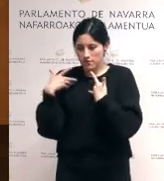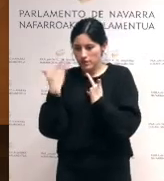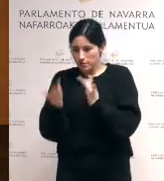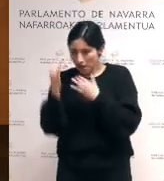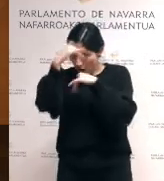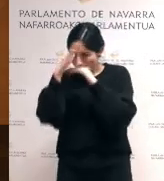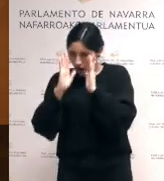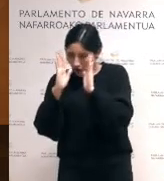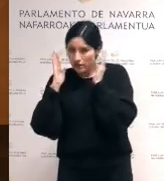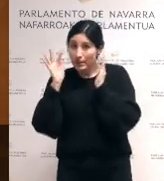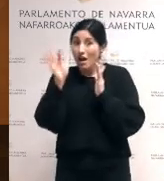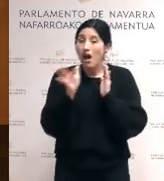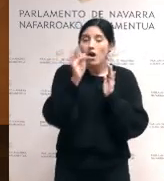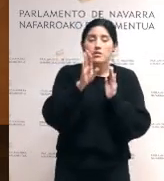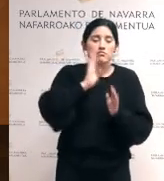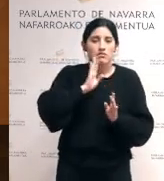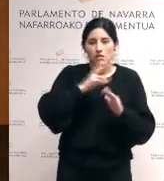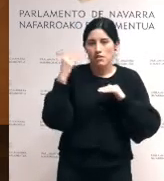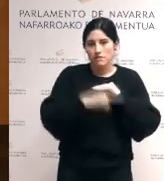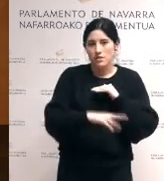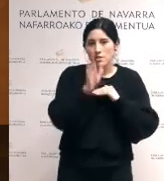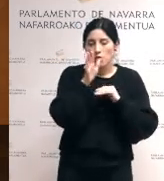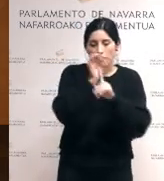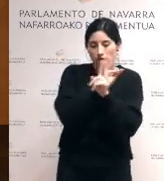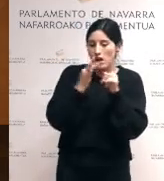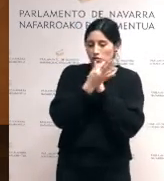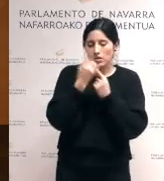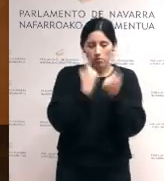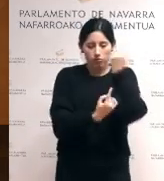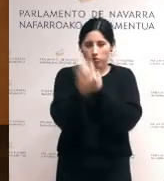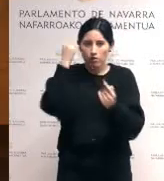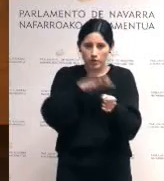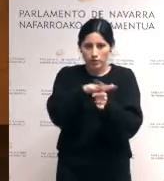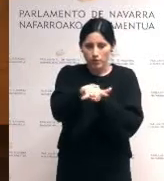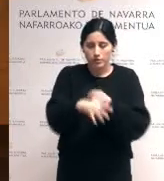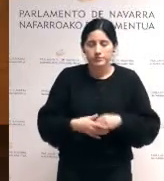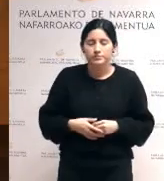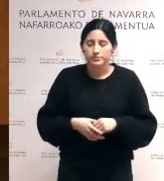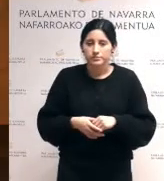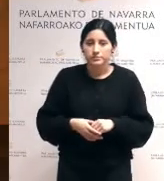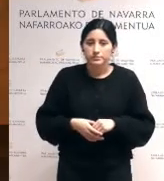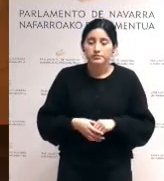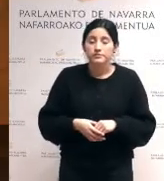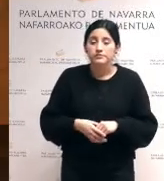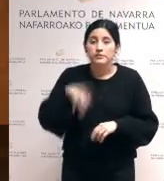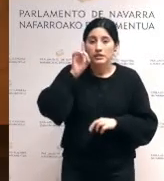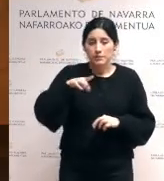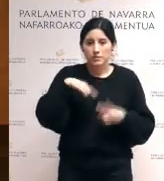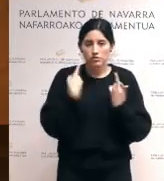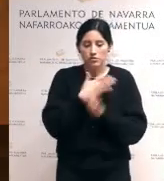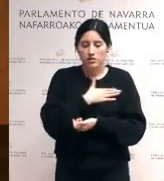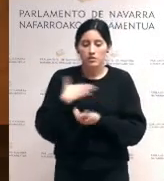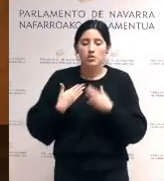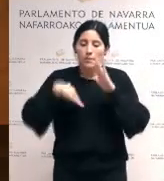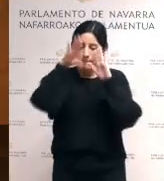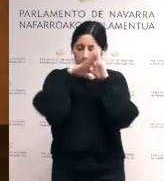en evitar la delincuencia atendiendo a los múltiples factores que la producen. En la interpelación pedíamos que el plan establezca medidas eficaces para